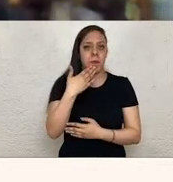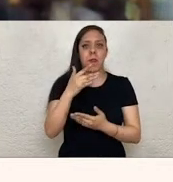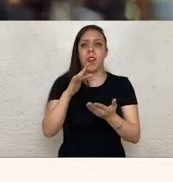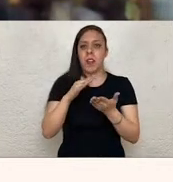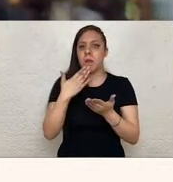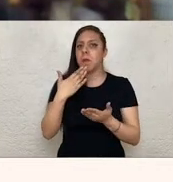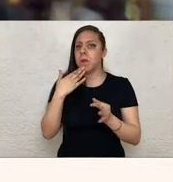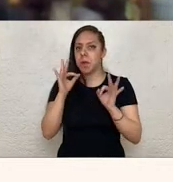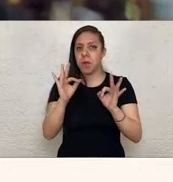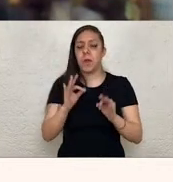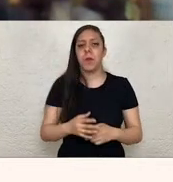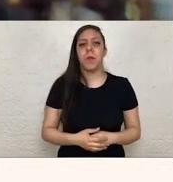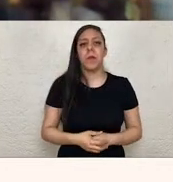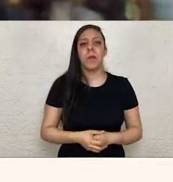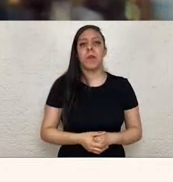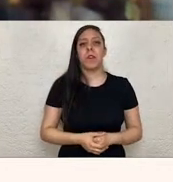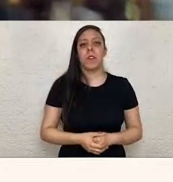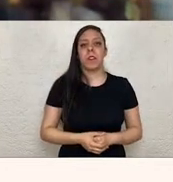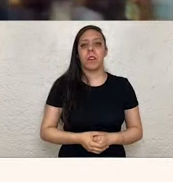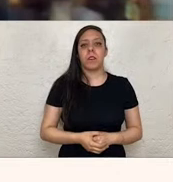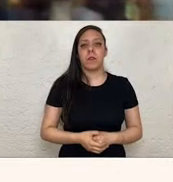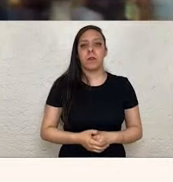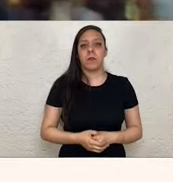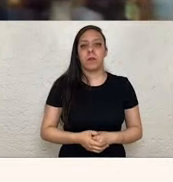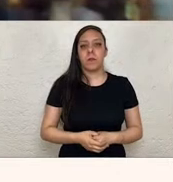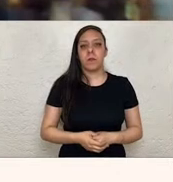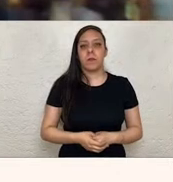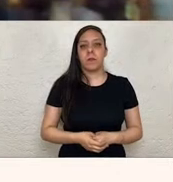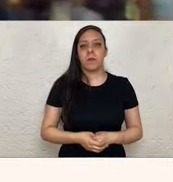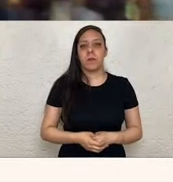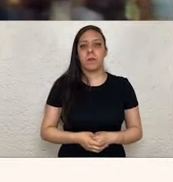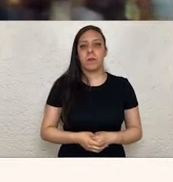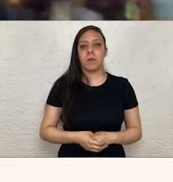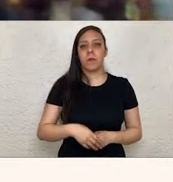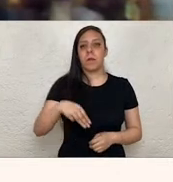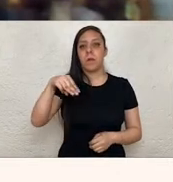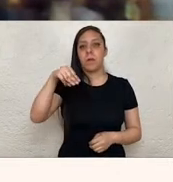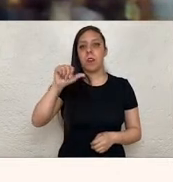Todo bien, Camila, todo bien. Bien.